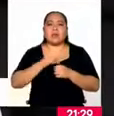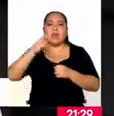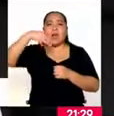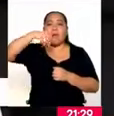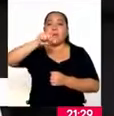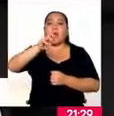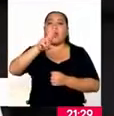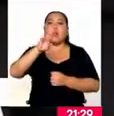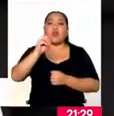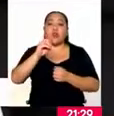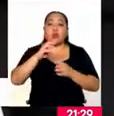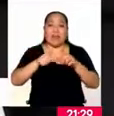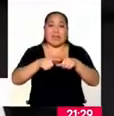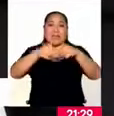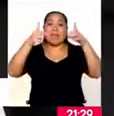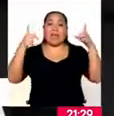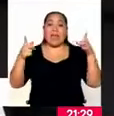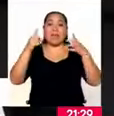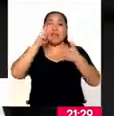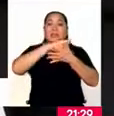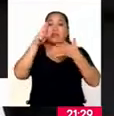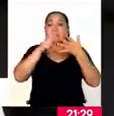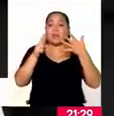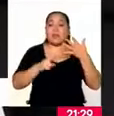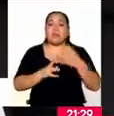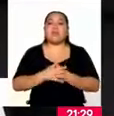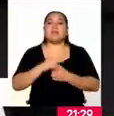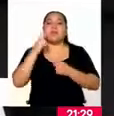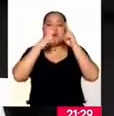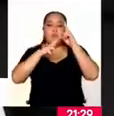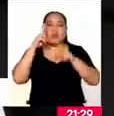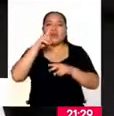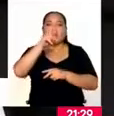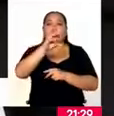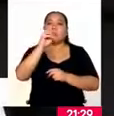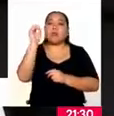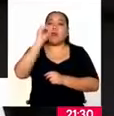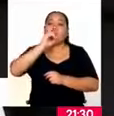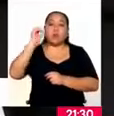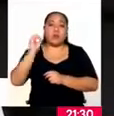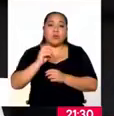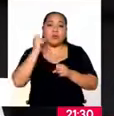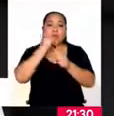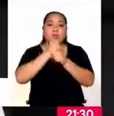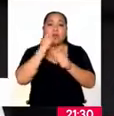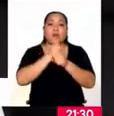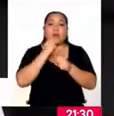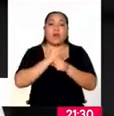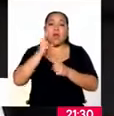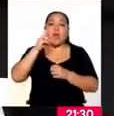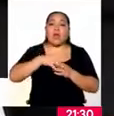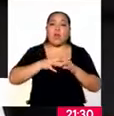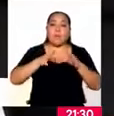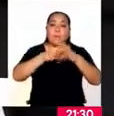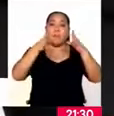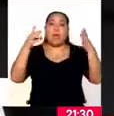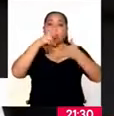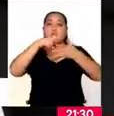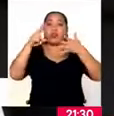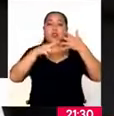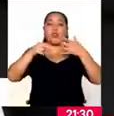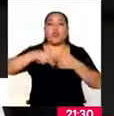macroregiones se ha registrado 100% de actividad en la macroregión norte.